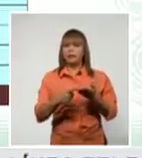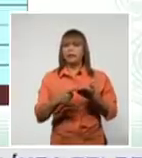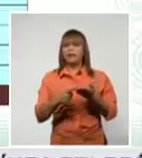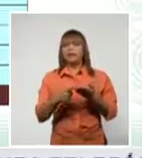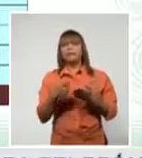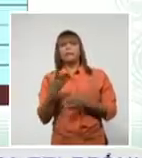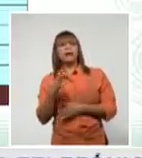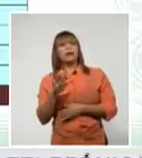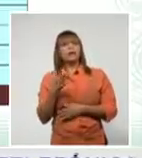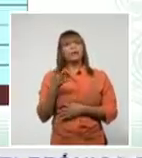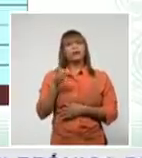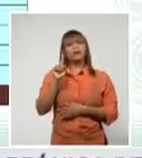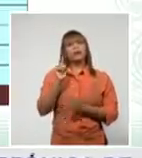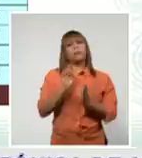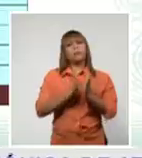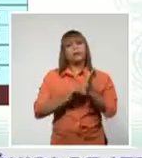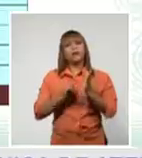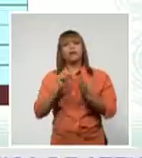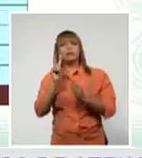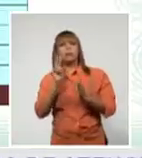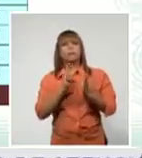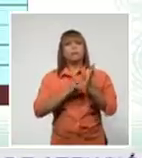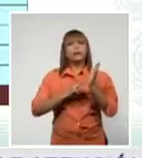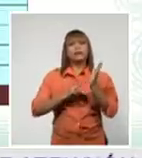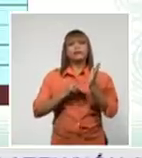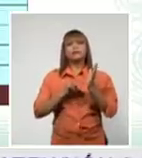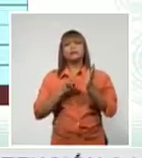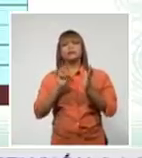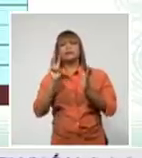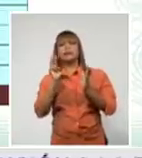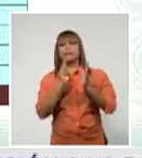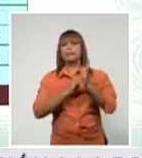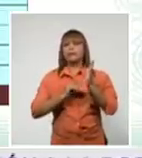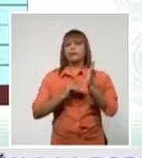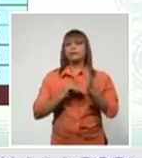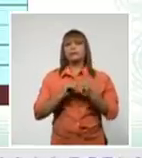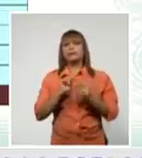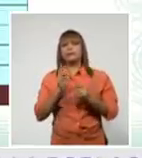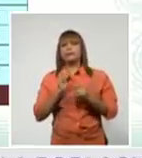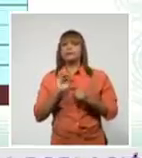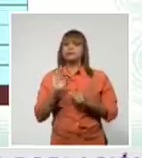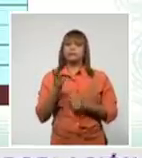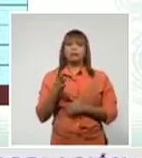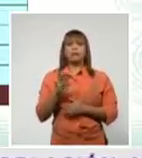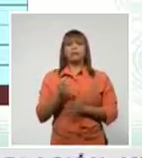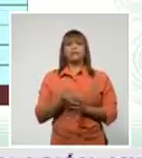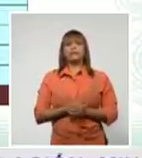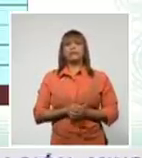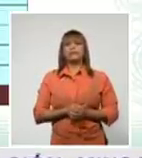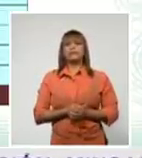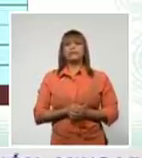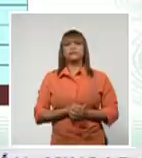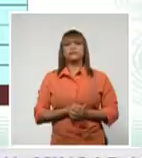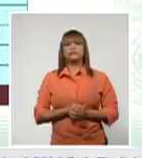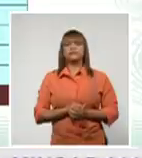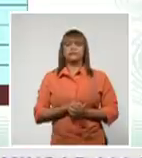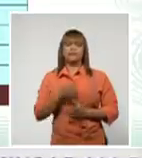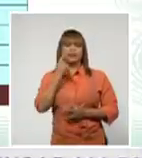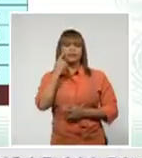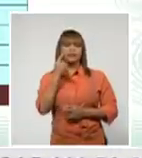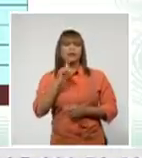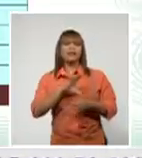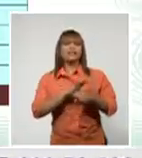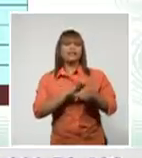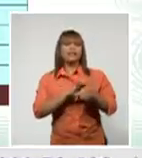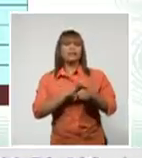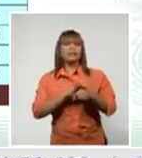de 1 mes, 2 meses, 3 meses. Por lo tanto, se demuestra que es una enfermedad